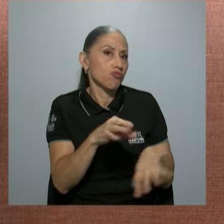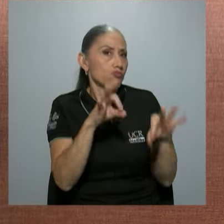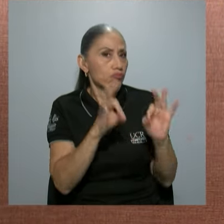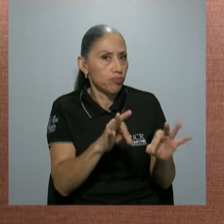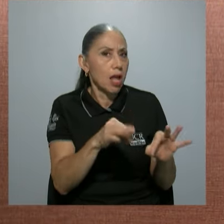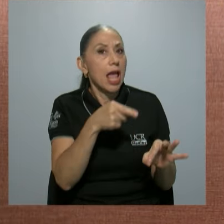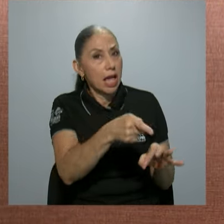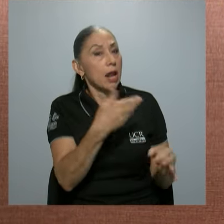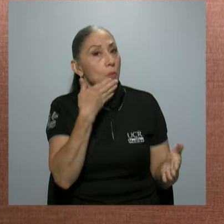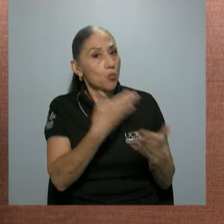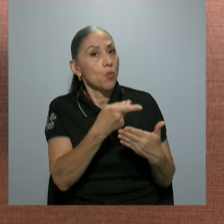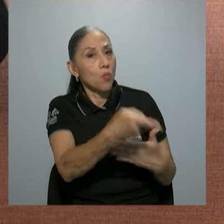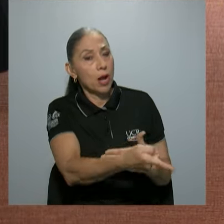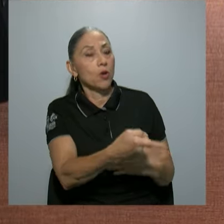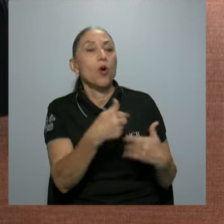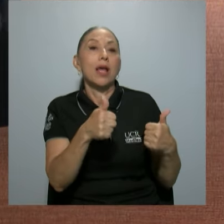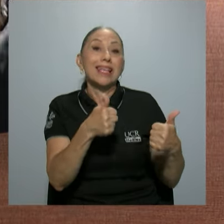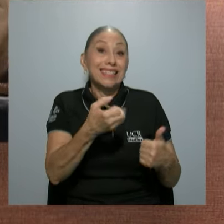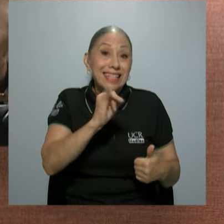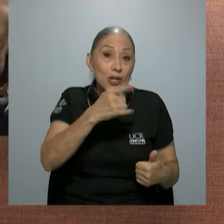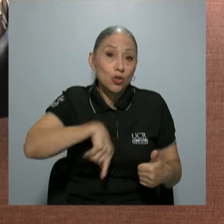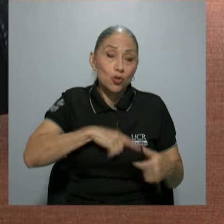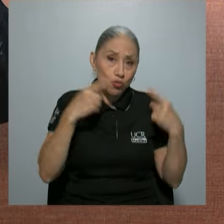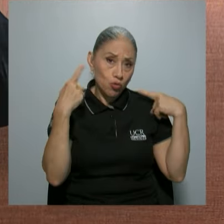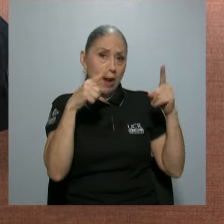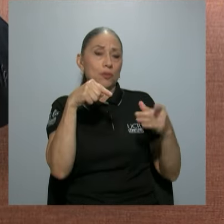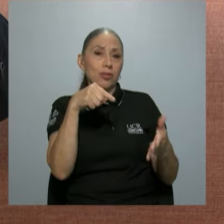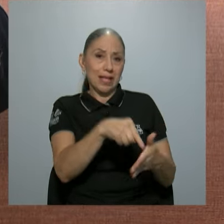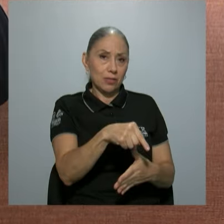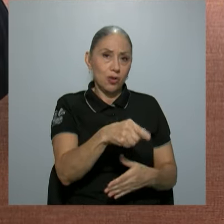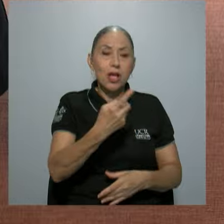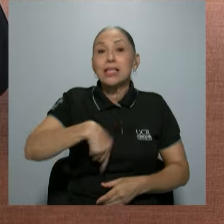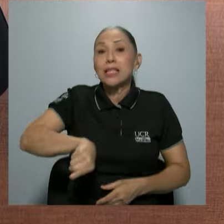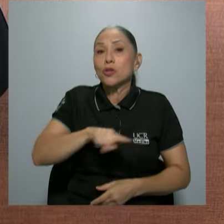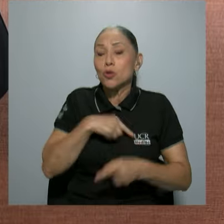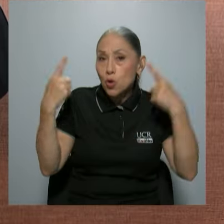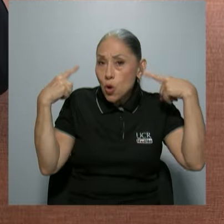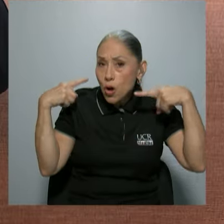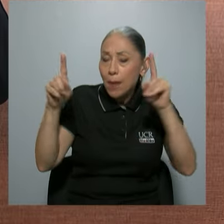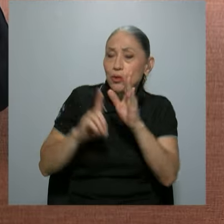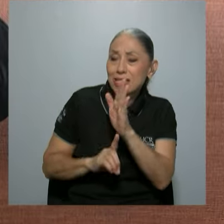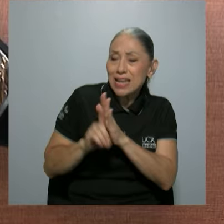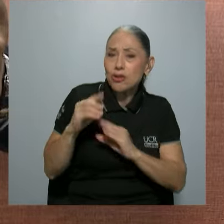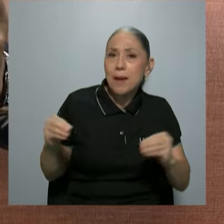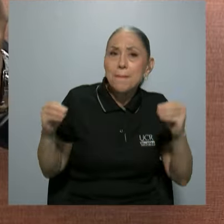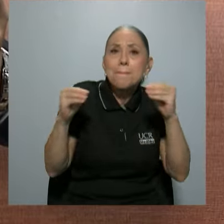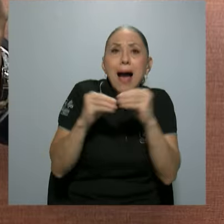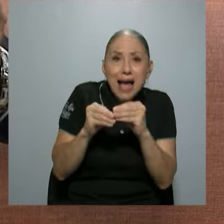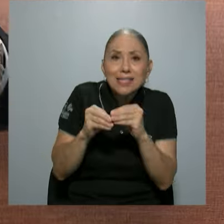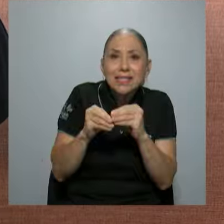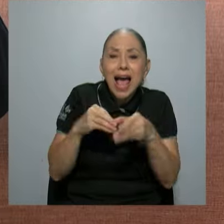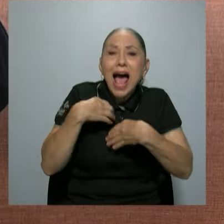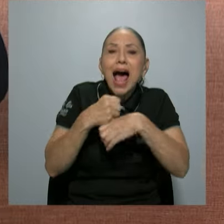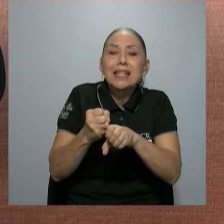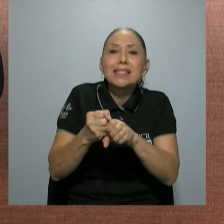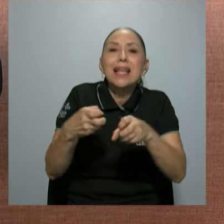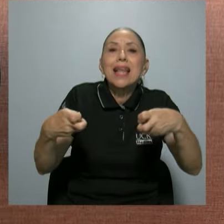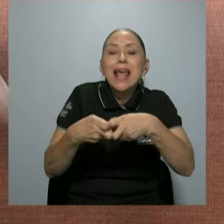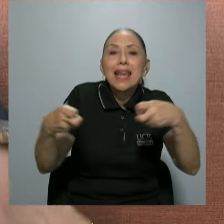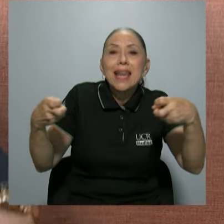sostenible. Si logramos, por ejemplo, en eso, si logramos desarrollar con mucho más fuerza las energías eólicas, que